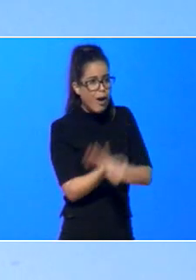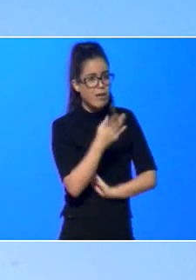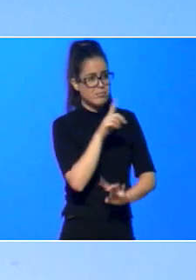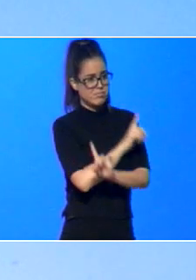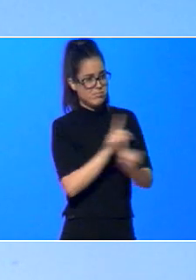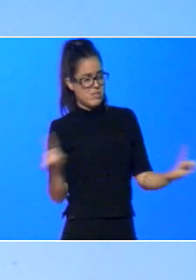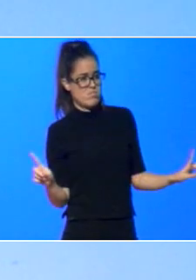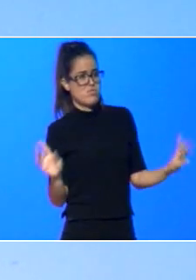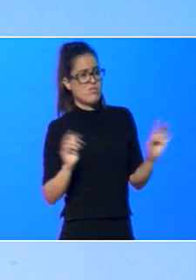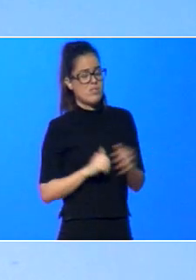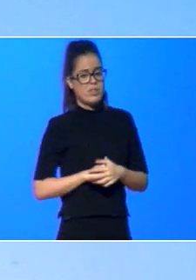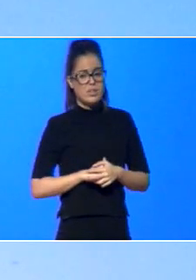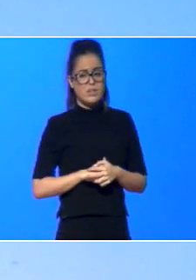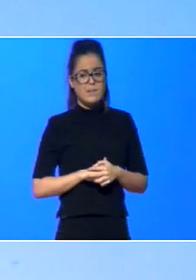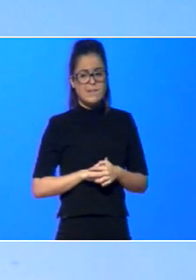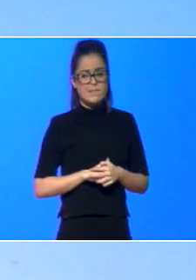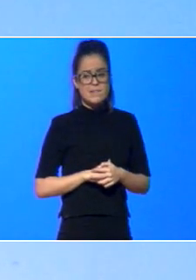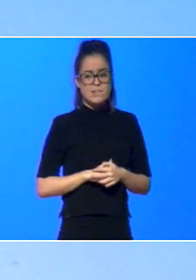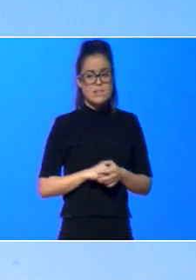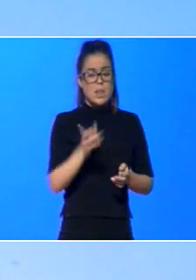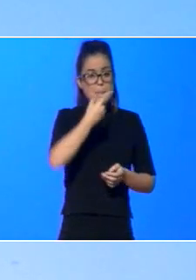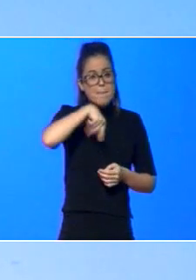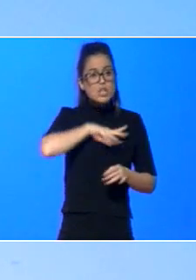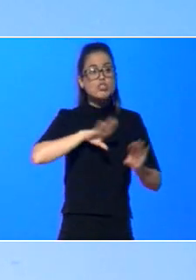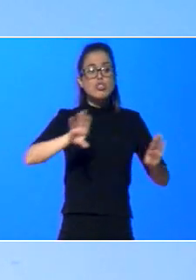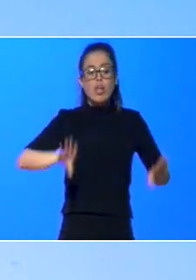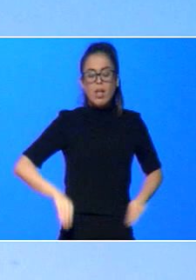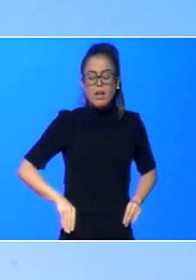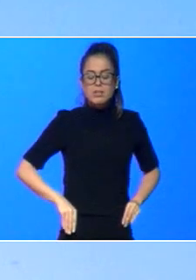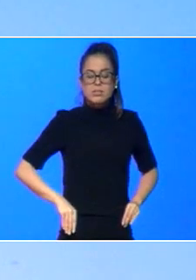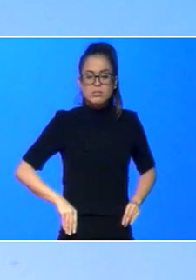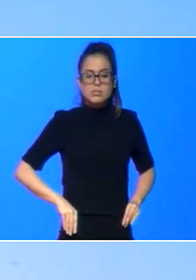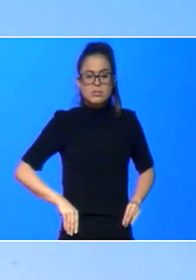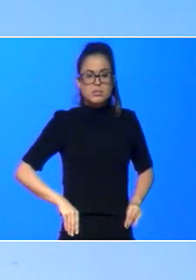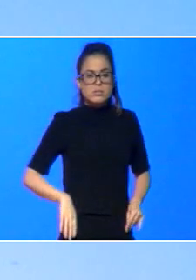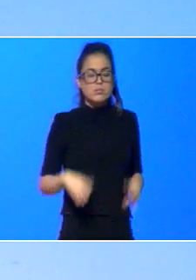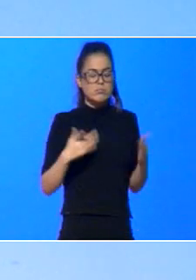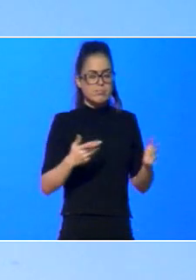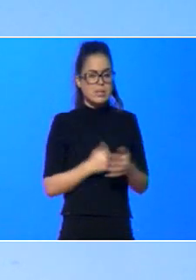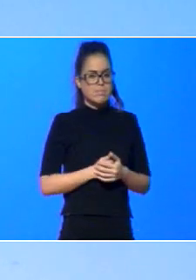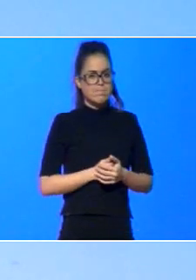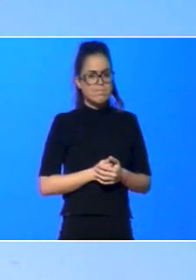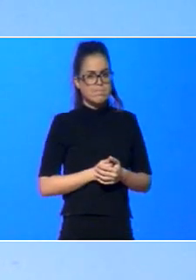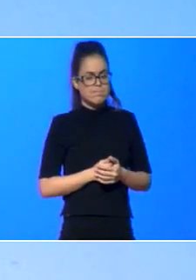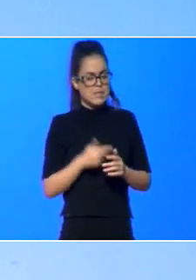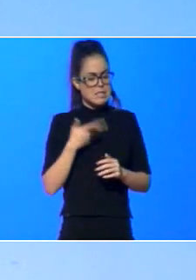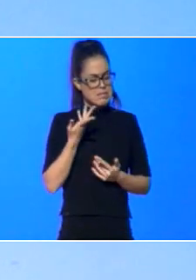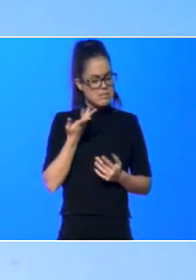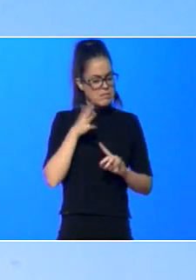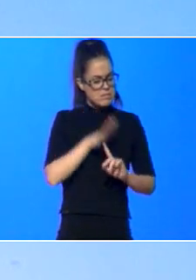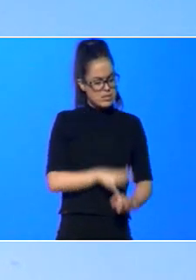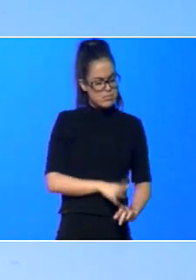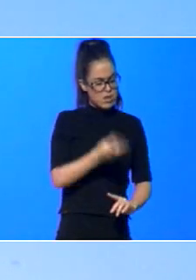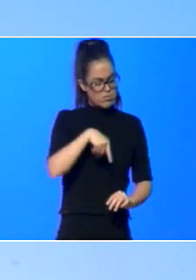esto era aquí asumíamos que la discriminación no me hiciera hoy el ámbito privado pues lo que no vamos a hacer es